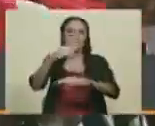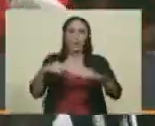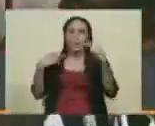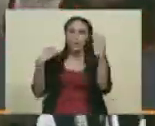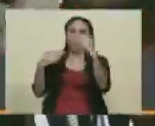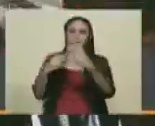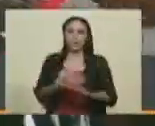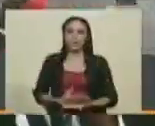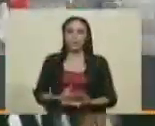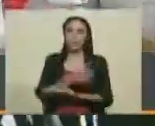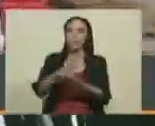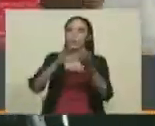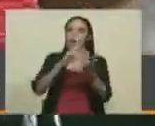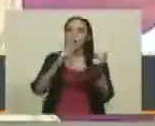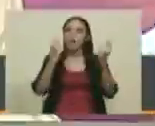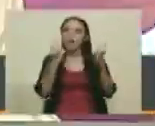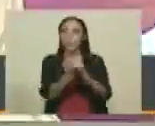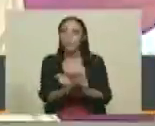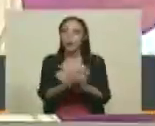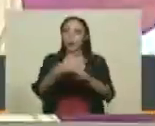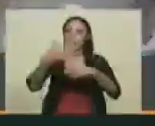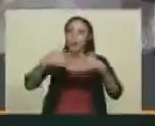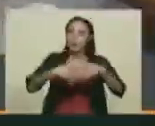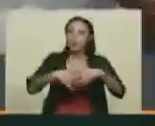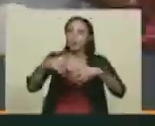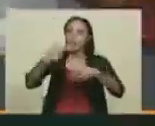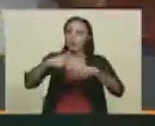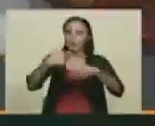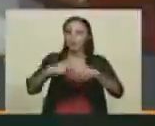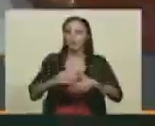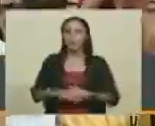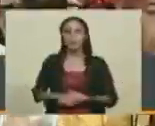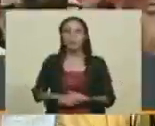gran recuperación, de una gran revolución.